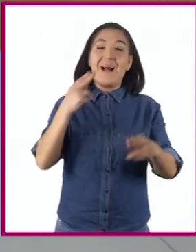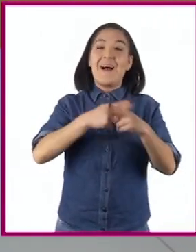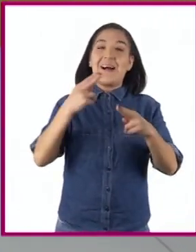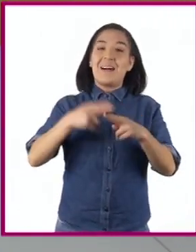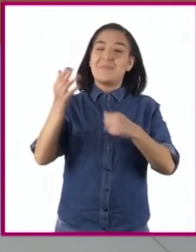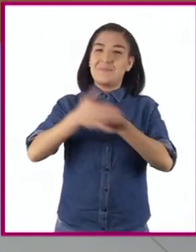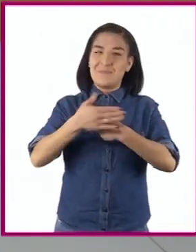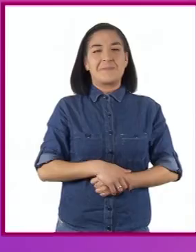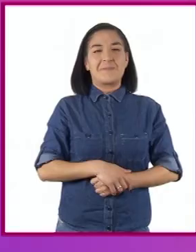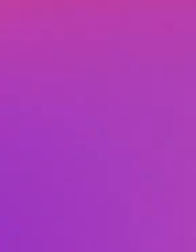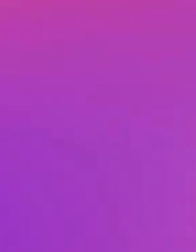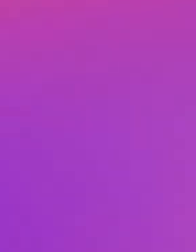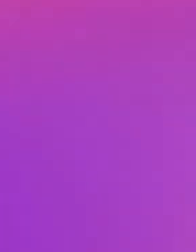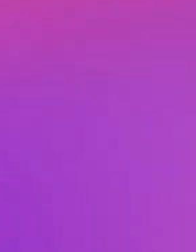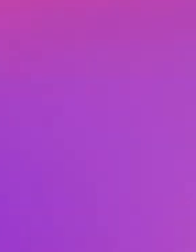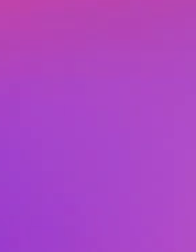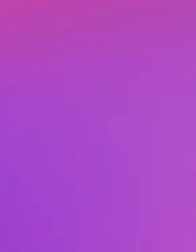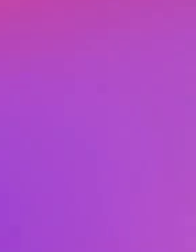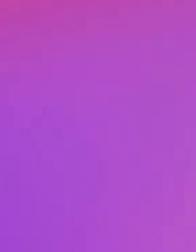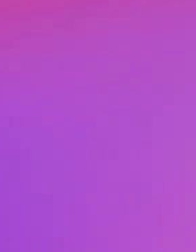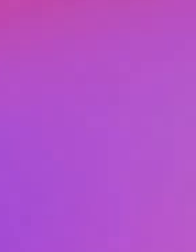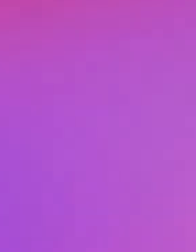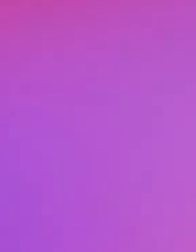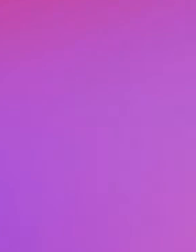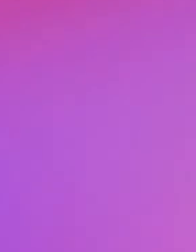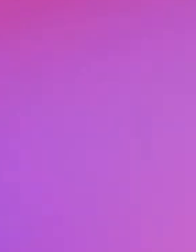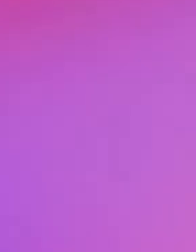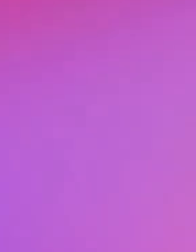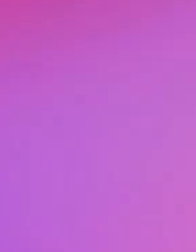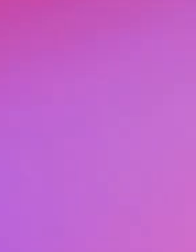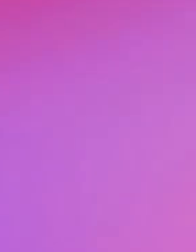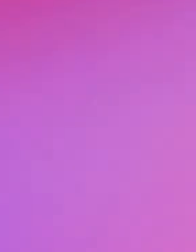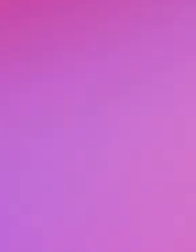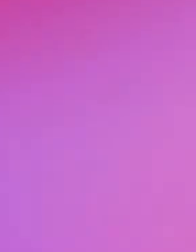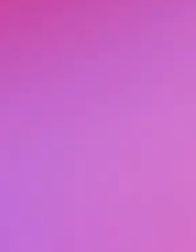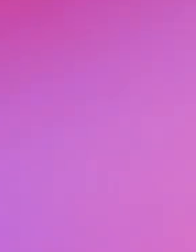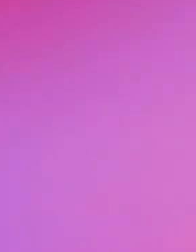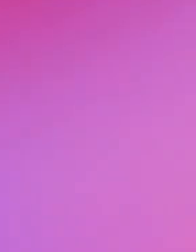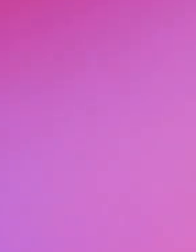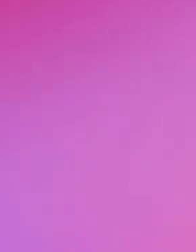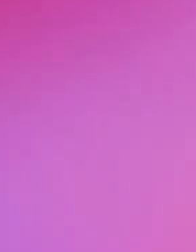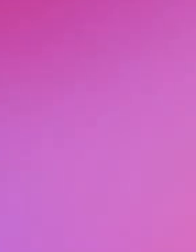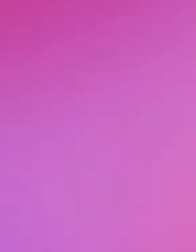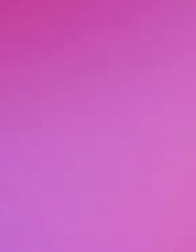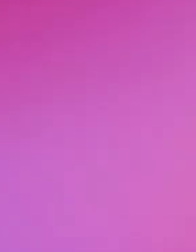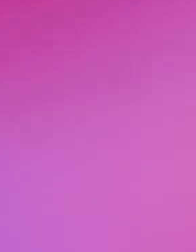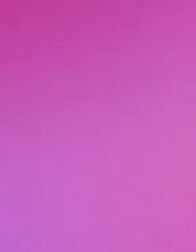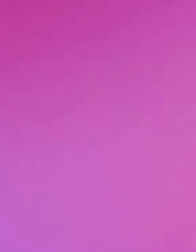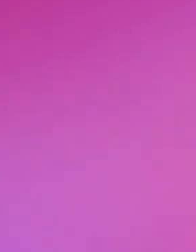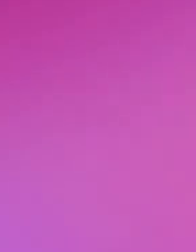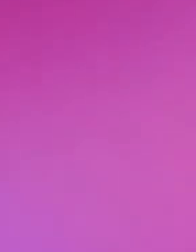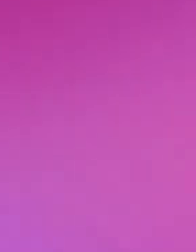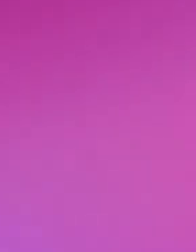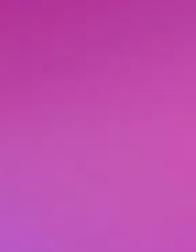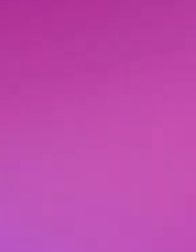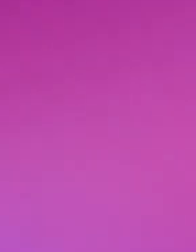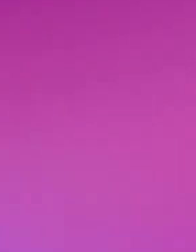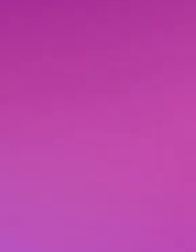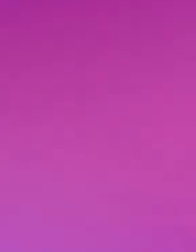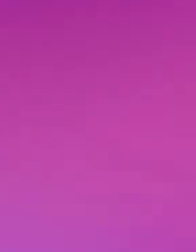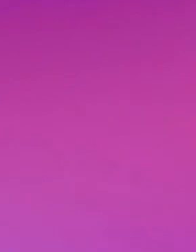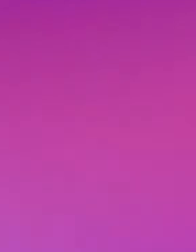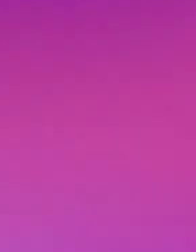la próxima! Si tienes dudas o necesitas ayuda, llama al Centro de Apoyo Pedagógico a Distancia. El número de teléfono